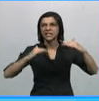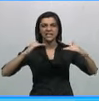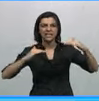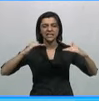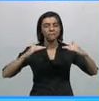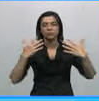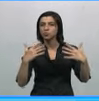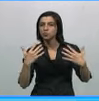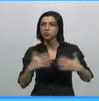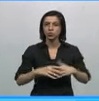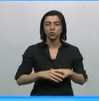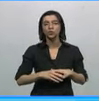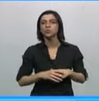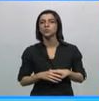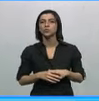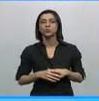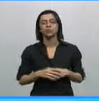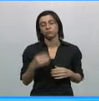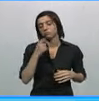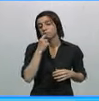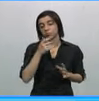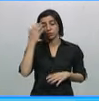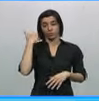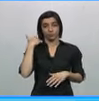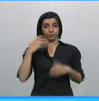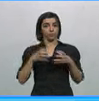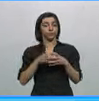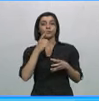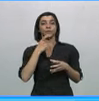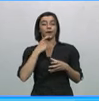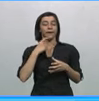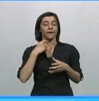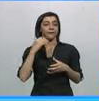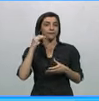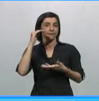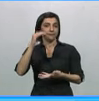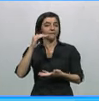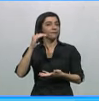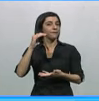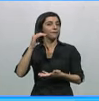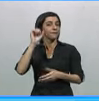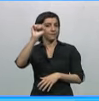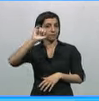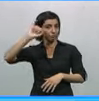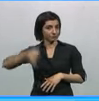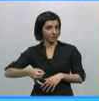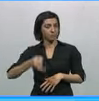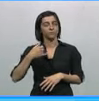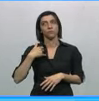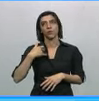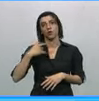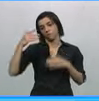que River, cuando salió campeón de la Libertadores y después en toda esa